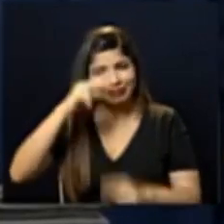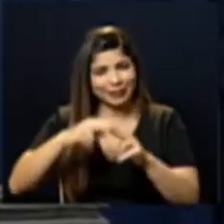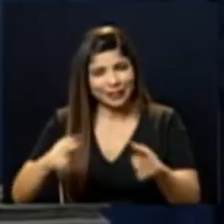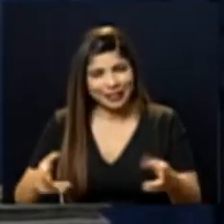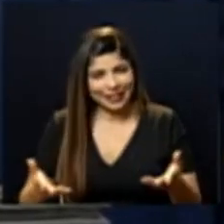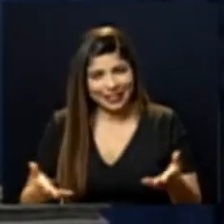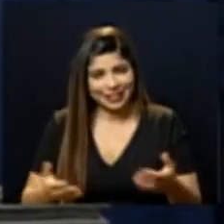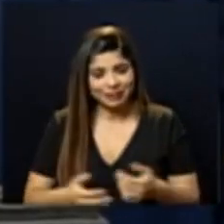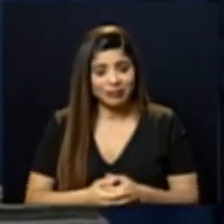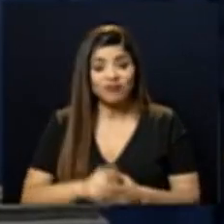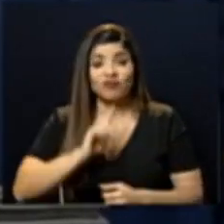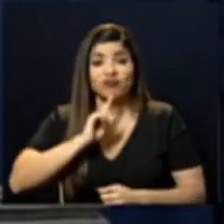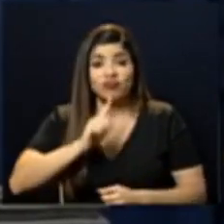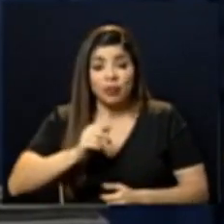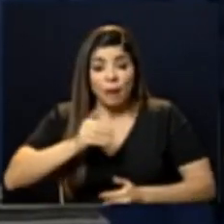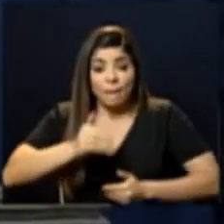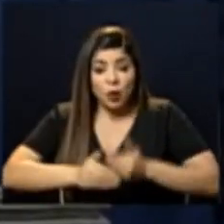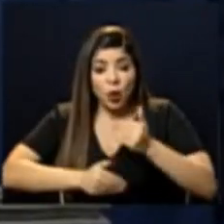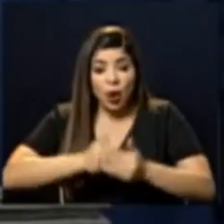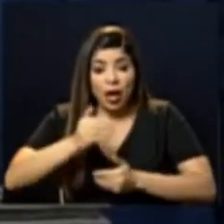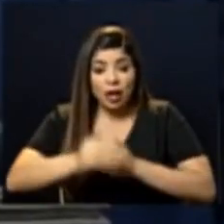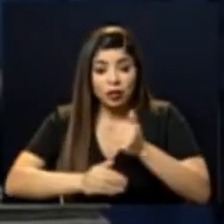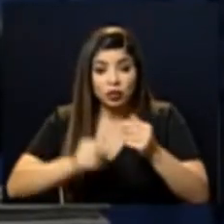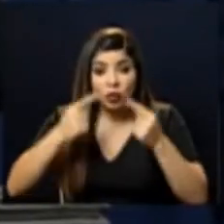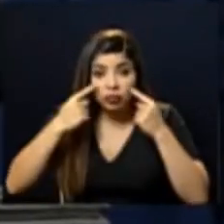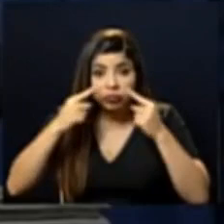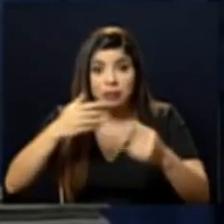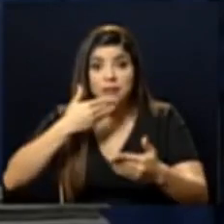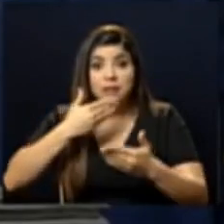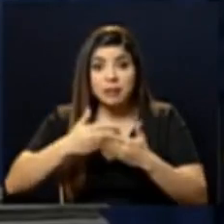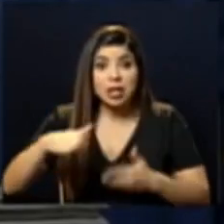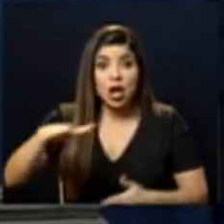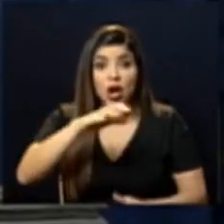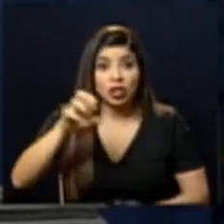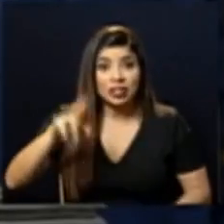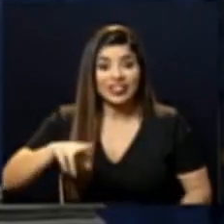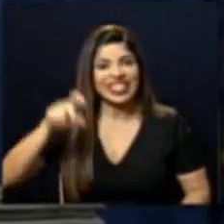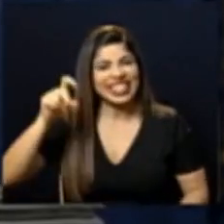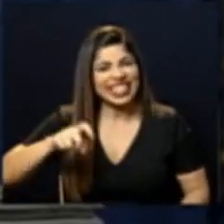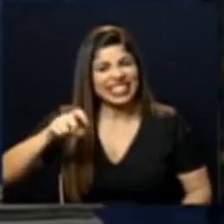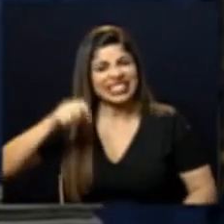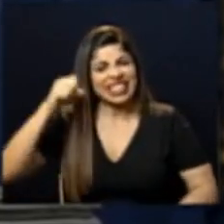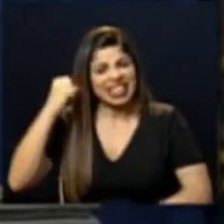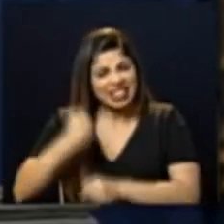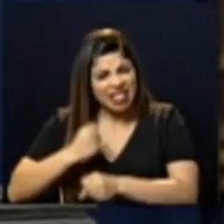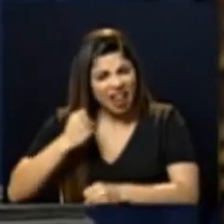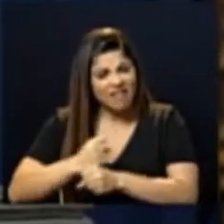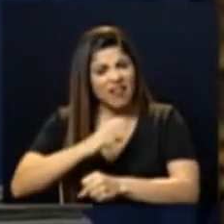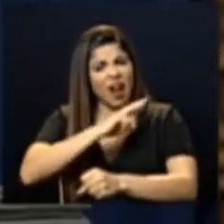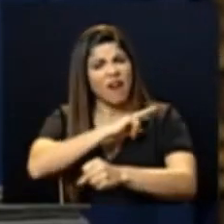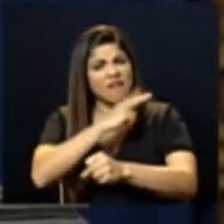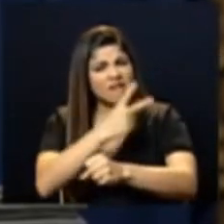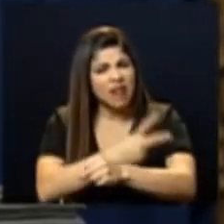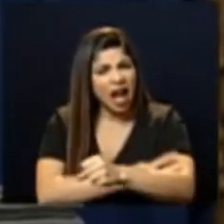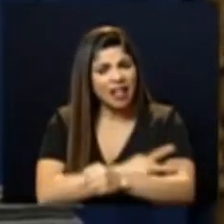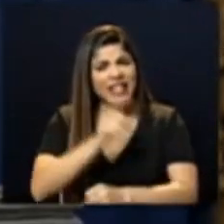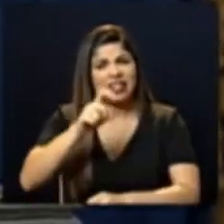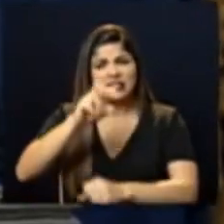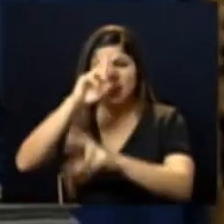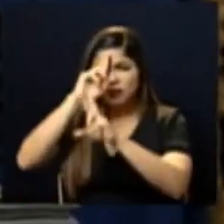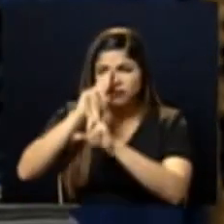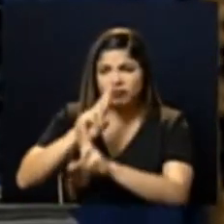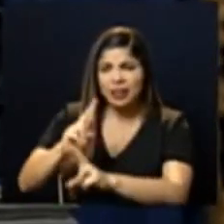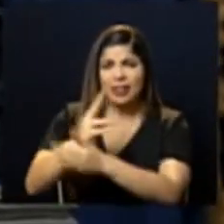El progreso y el bienestar de Costa Rica requieren trabajo, valentía, respeto